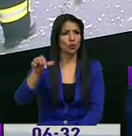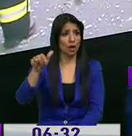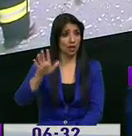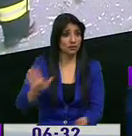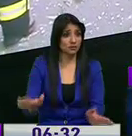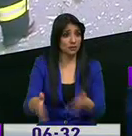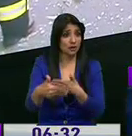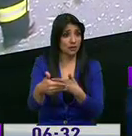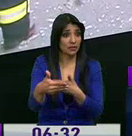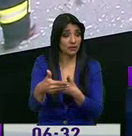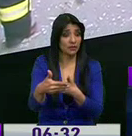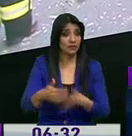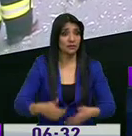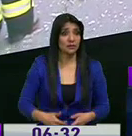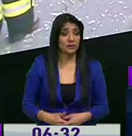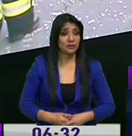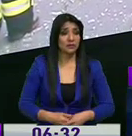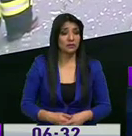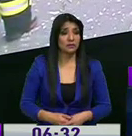al audio